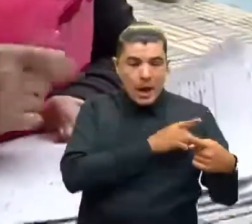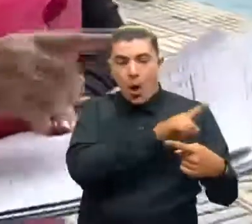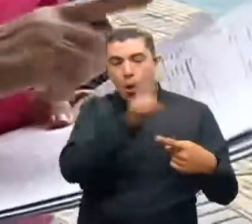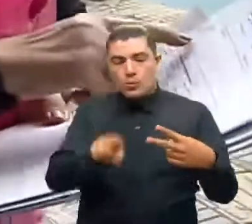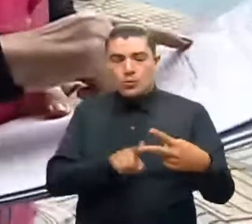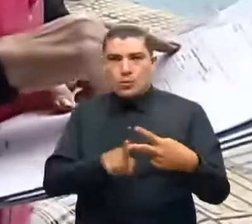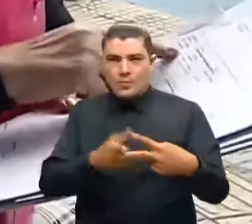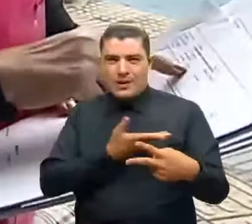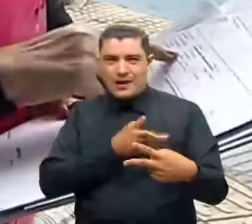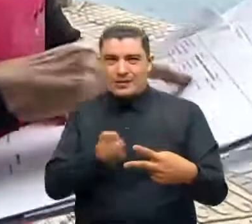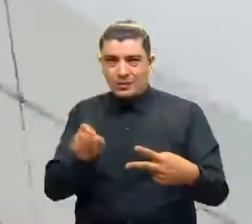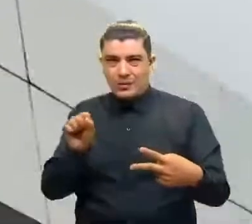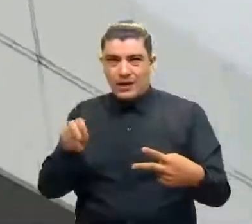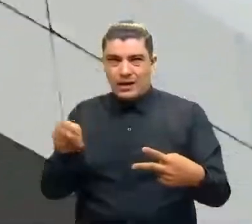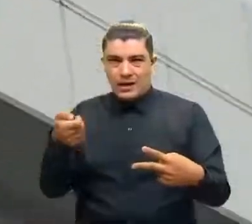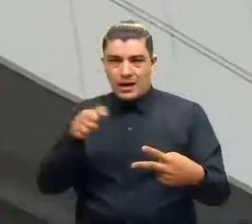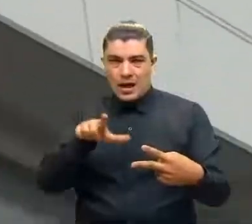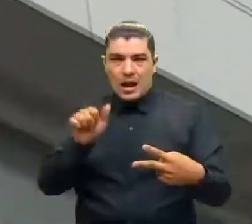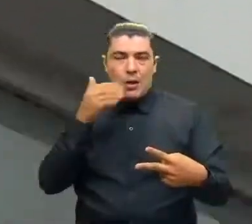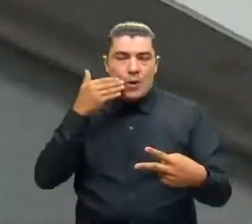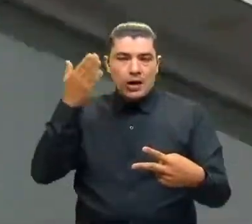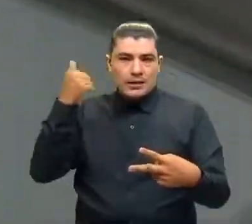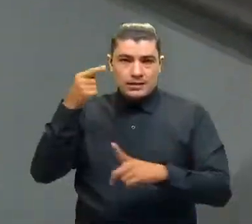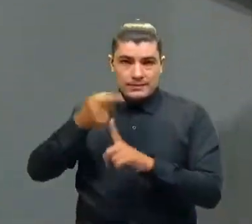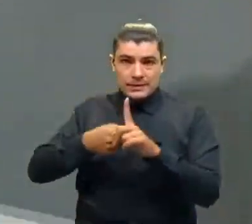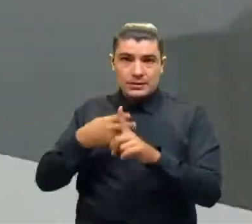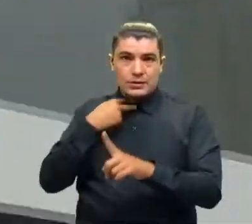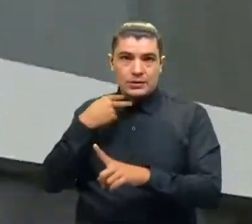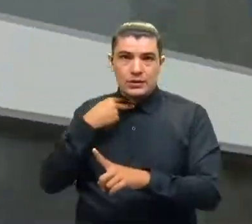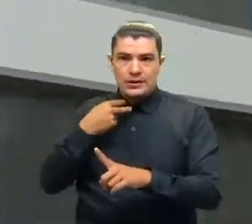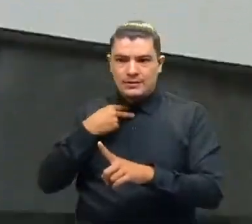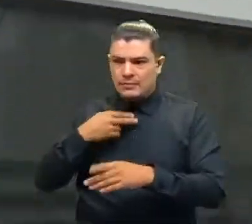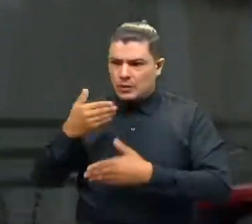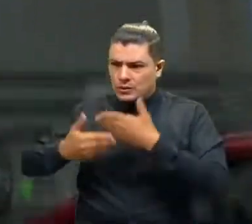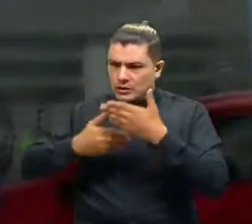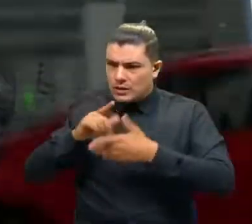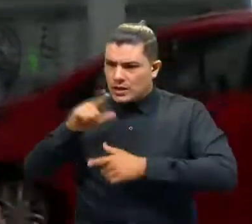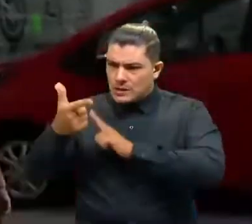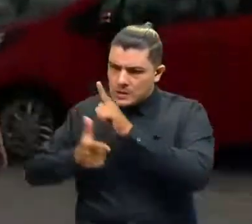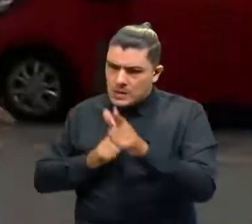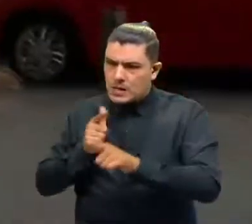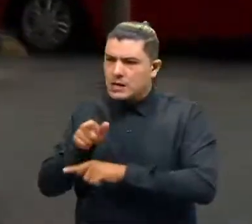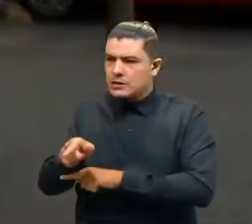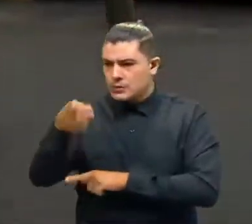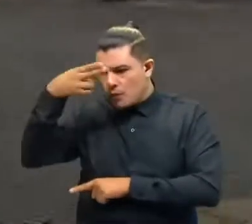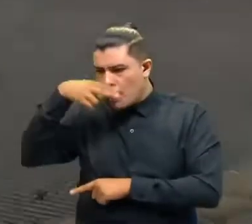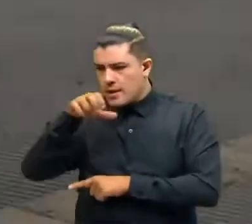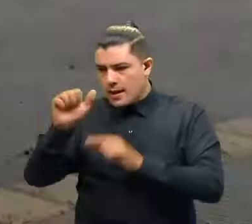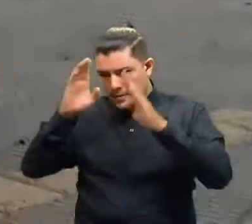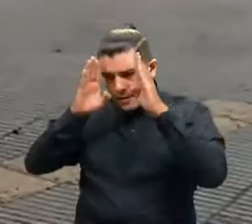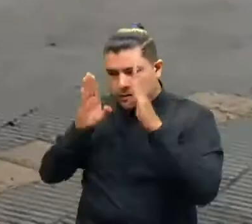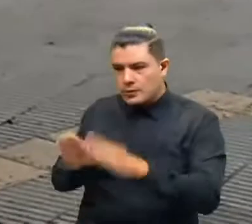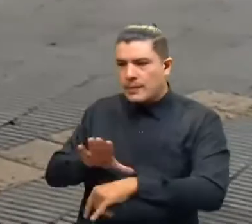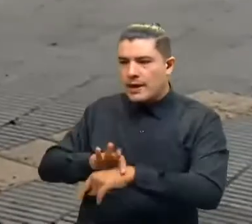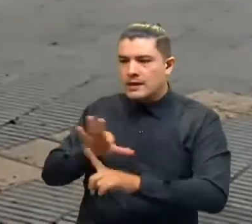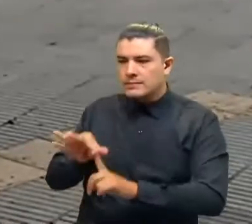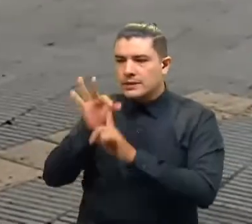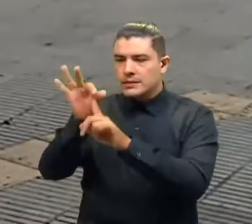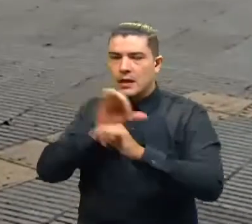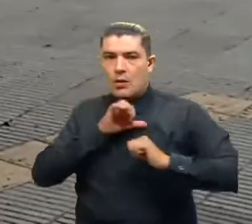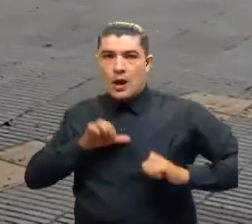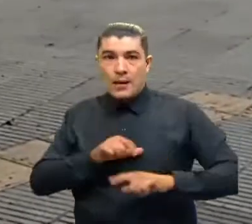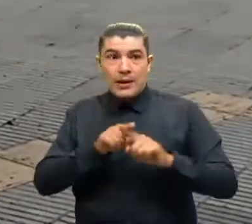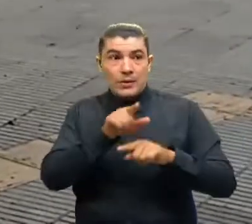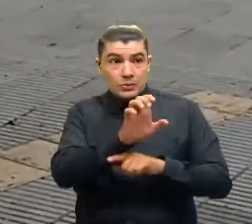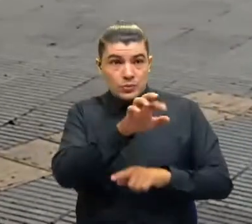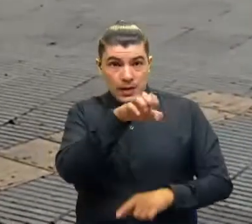realizando todo el proceso para que su hija sea atendida por un cardiólogo. Sin embargo, a la fecha no ha obtenido respuesta por parte